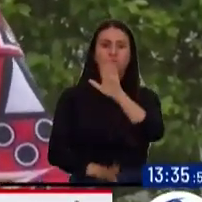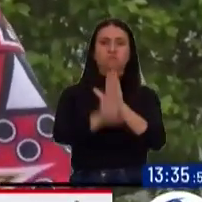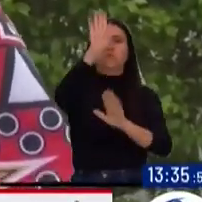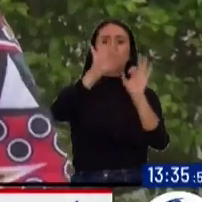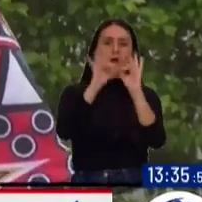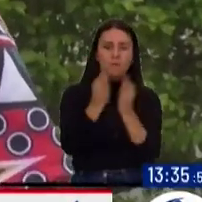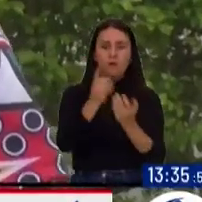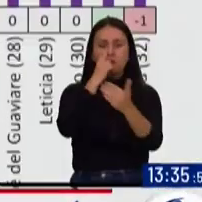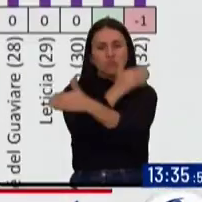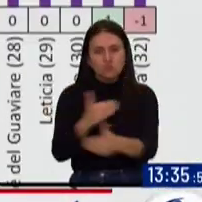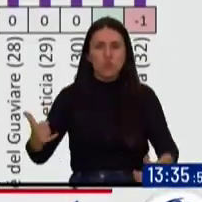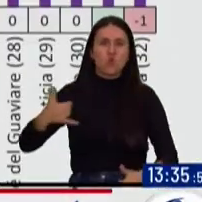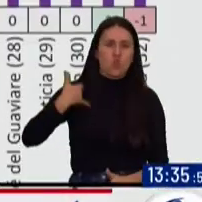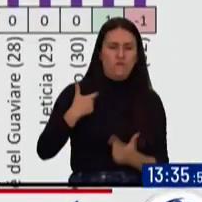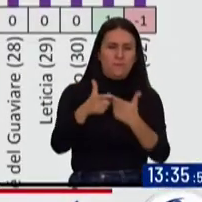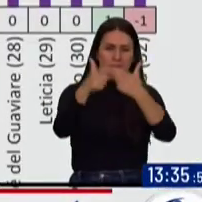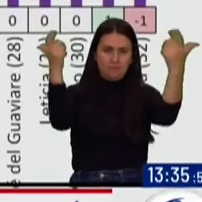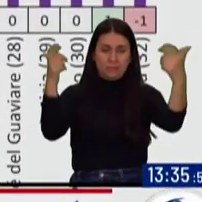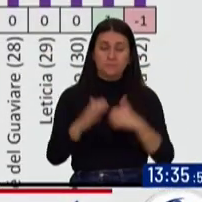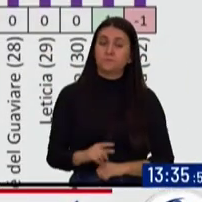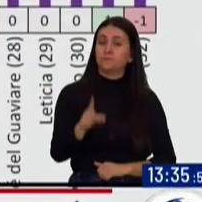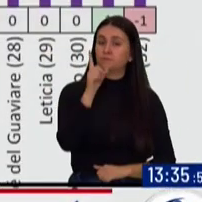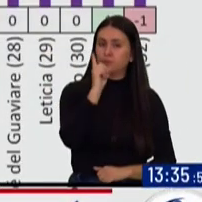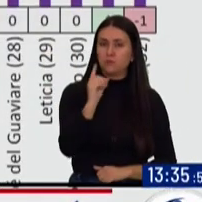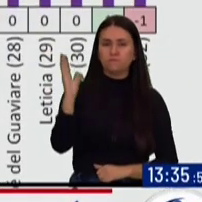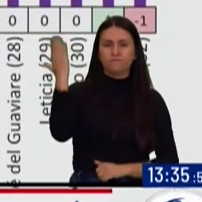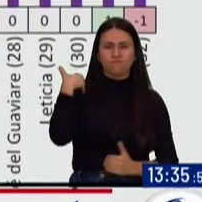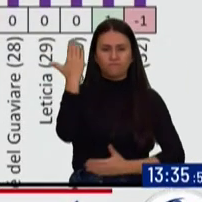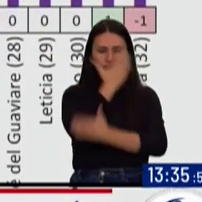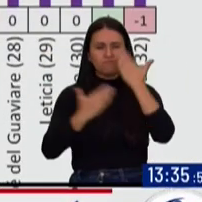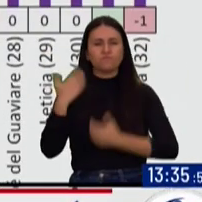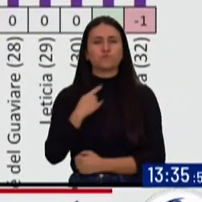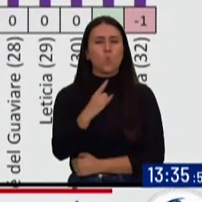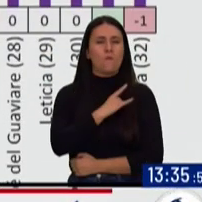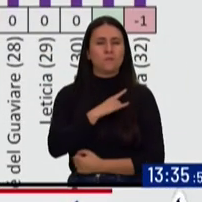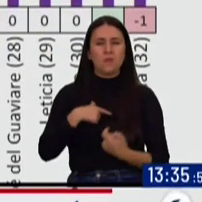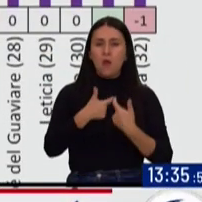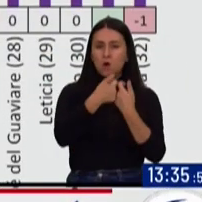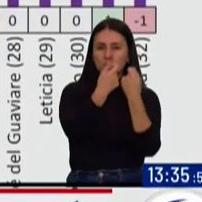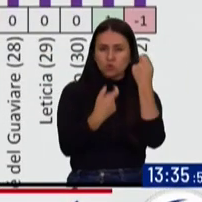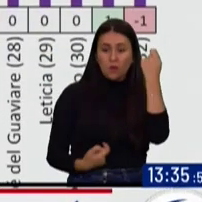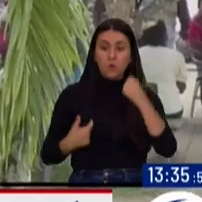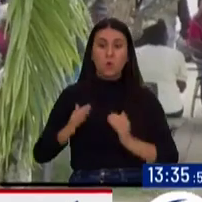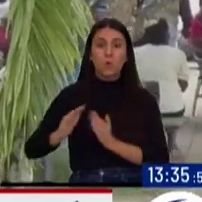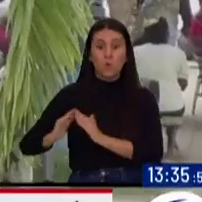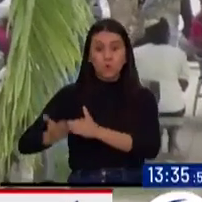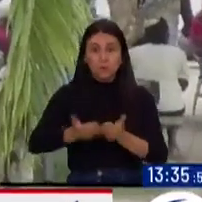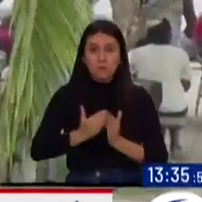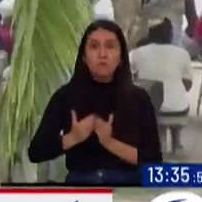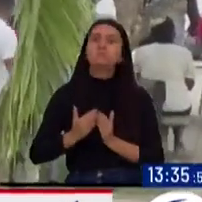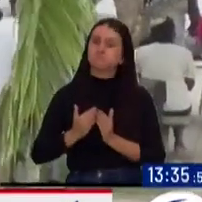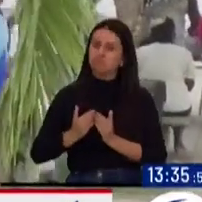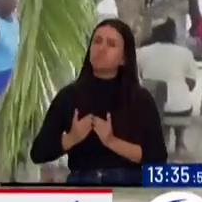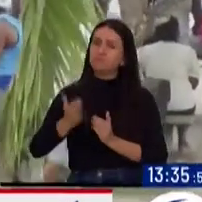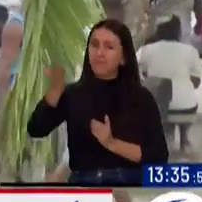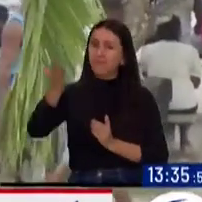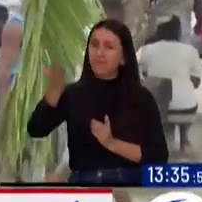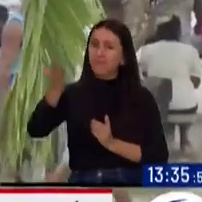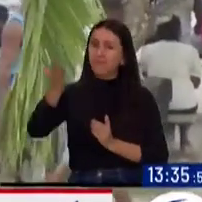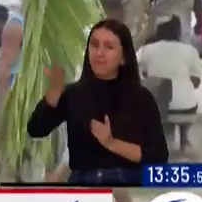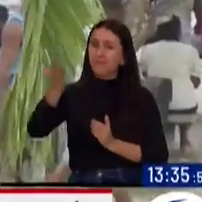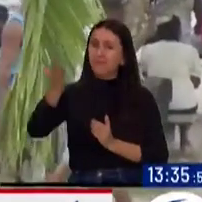la niñez y la infancia. Sin embargo, en un reciente estudio de la Universidad del Rosario, Quibdó a nivel competitivo mejoró, pasó